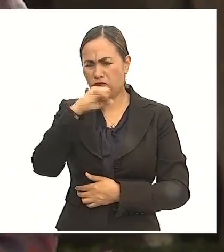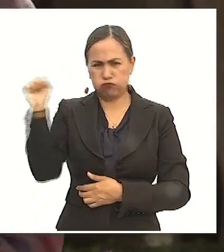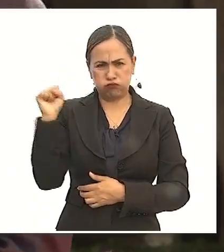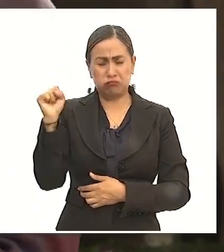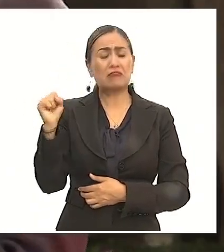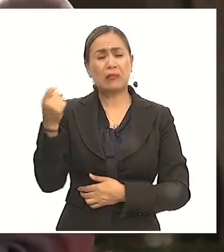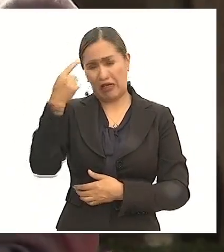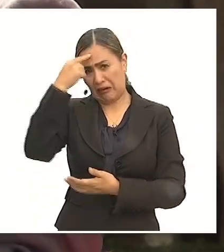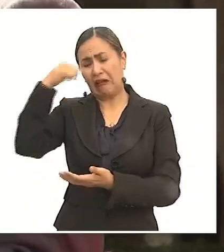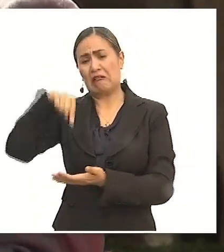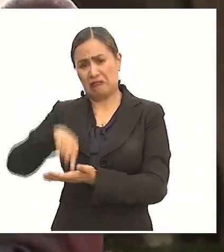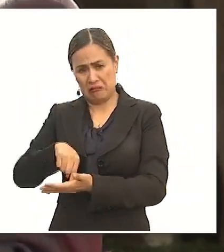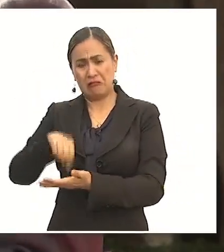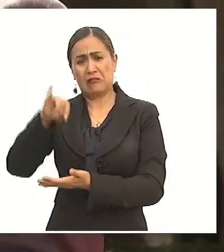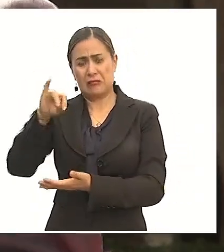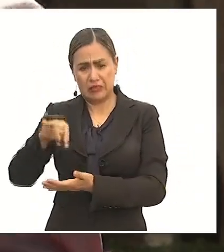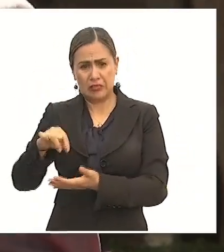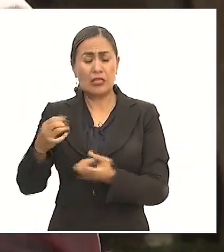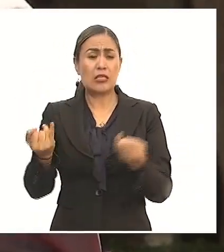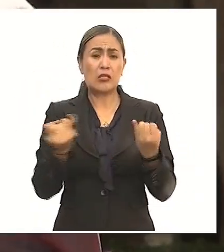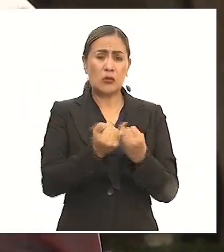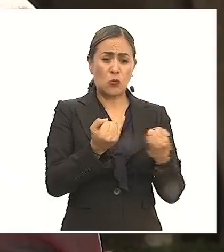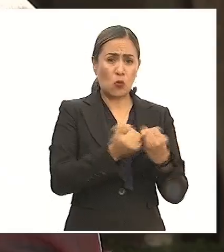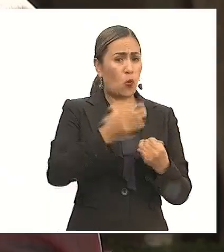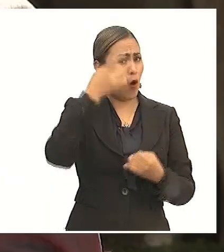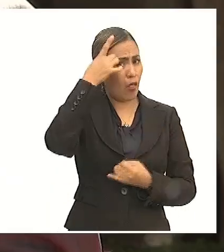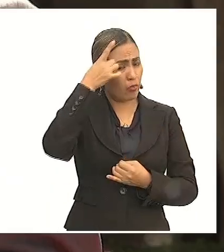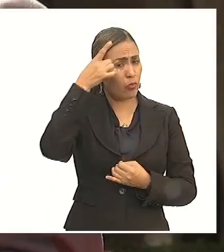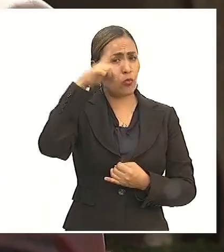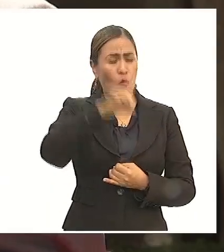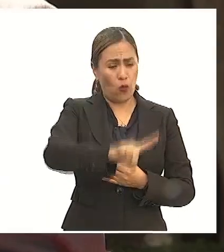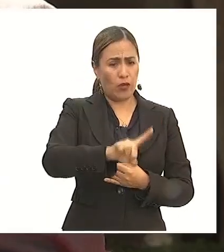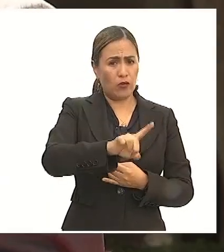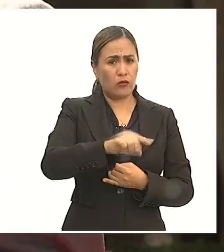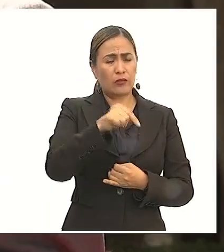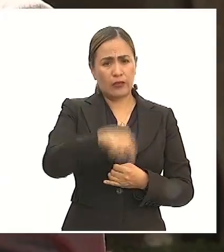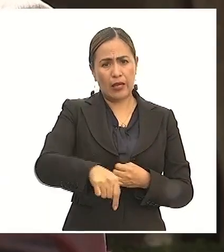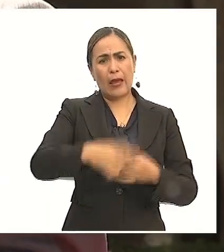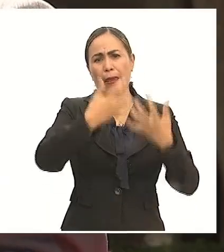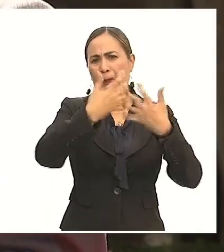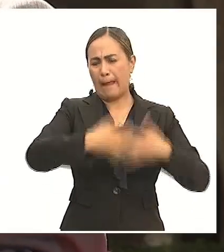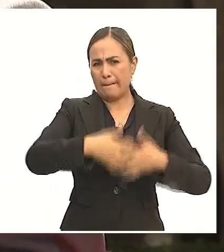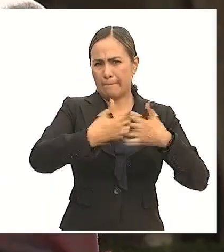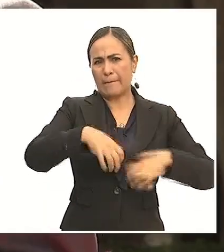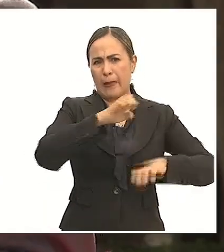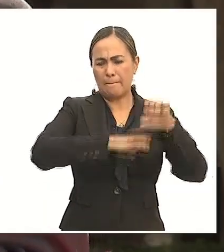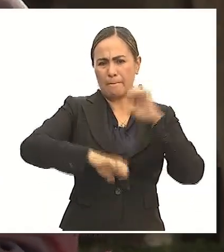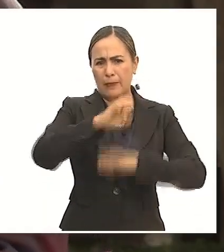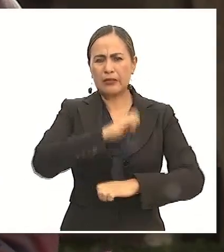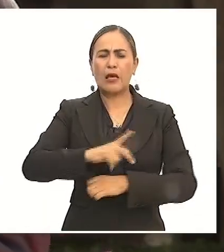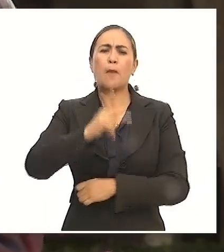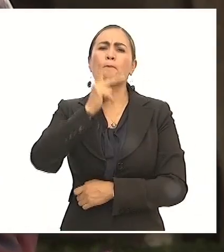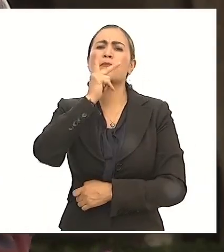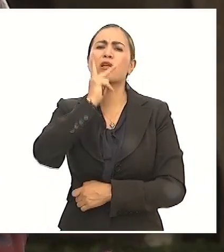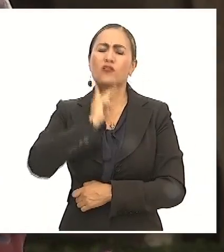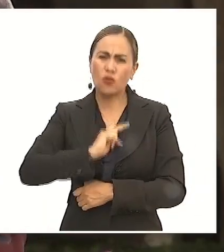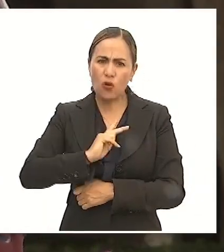sino hasta los dueños de las grandes empresas petroleras